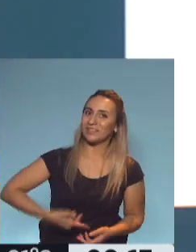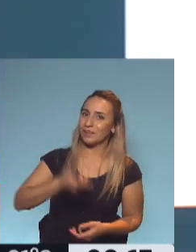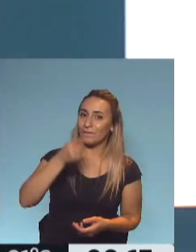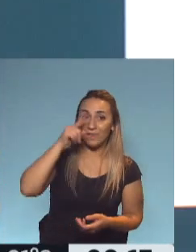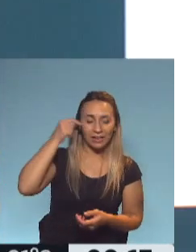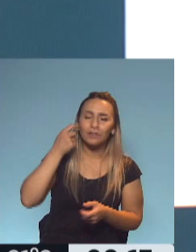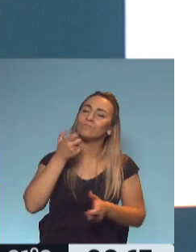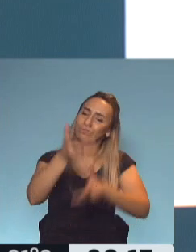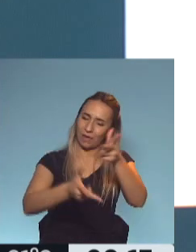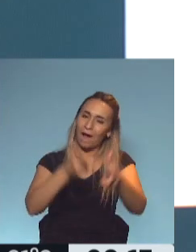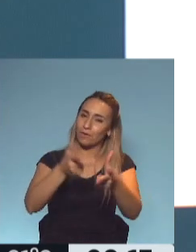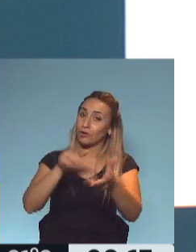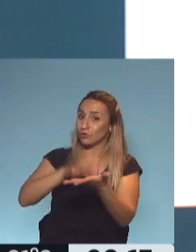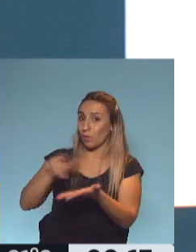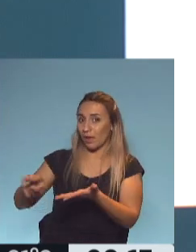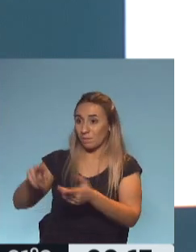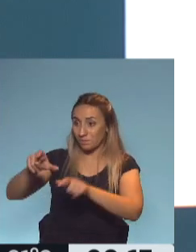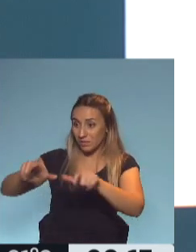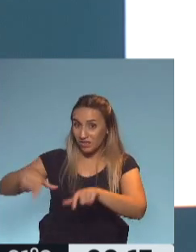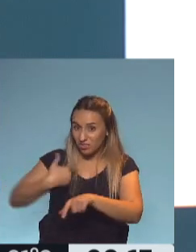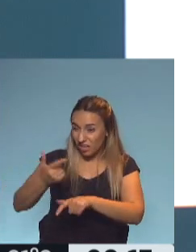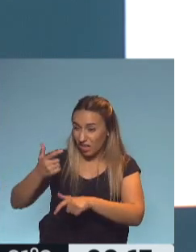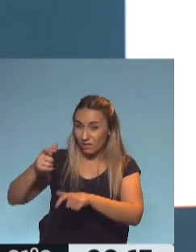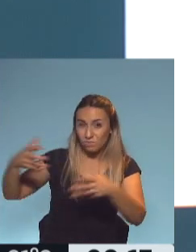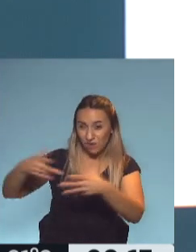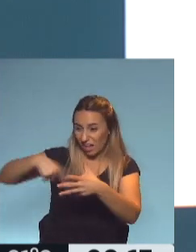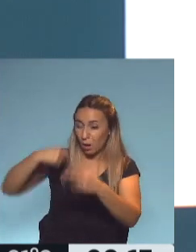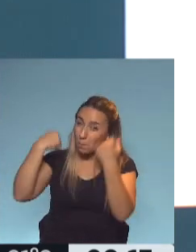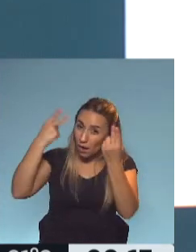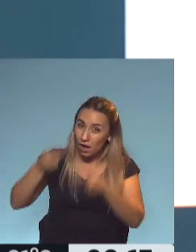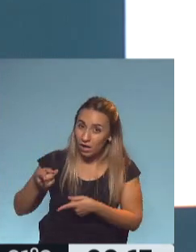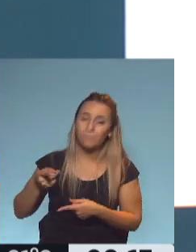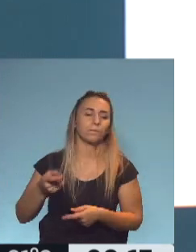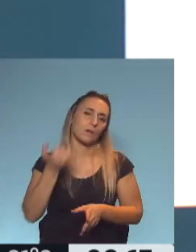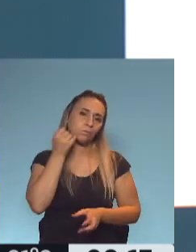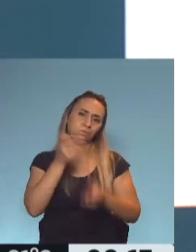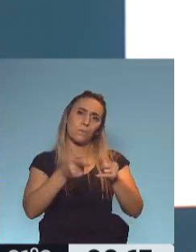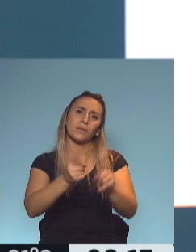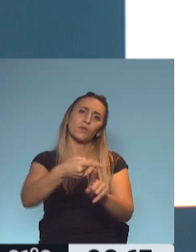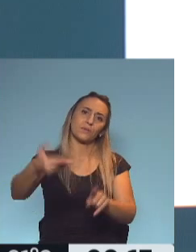de estos intentos de rebeldía, e incluso remarcó esto que nosotros veníamos diciendo de la semana